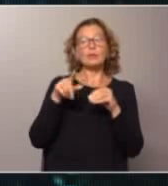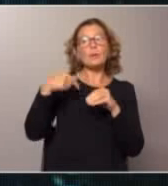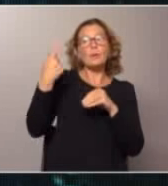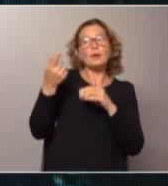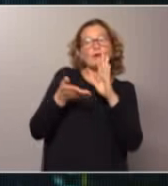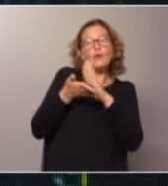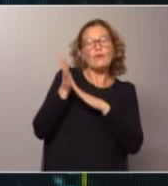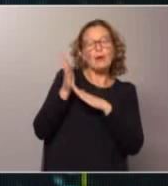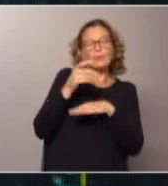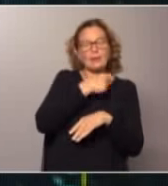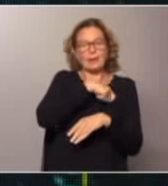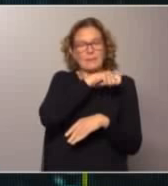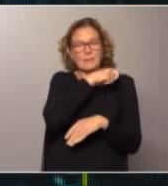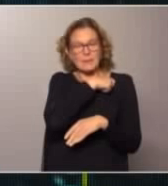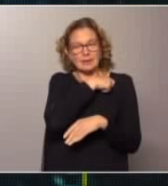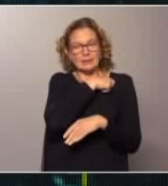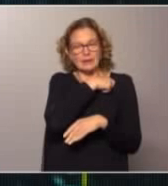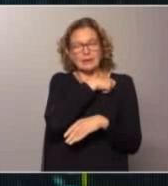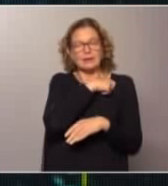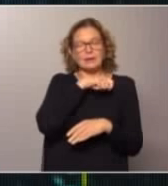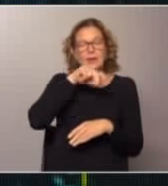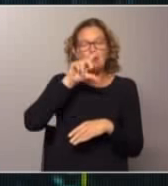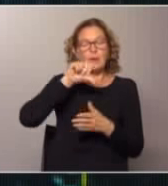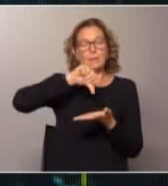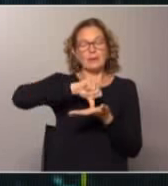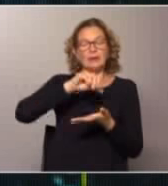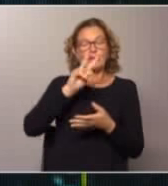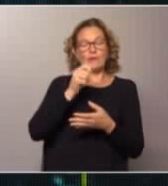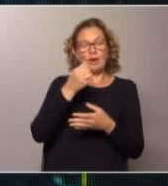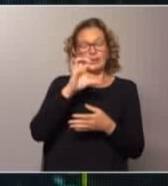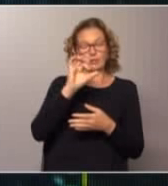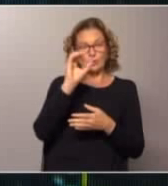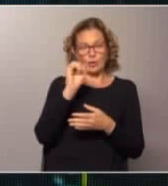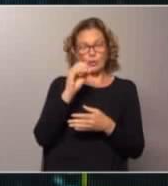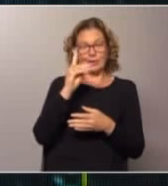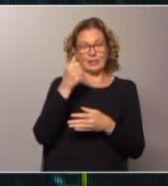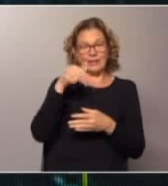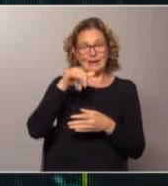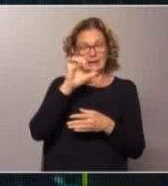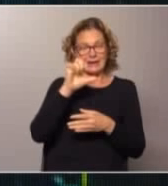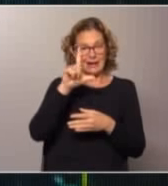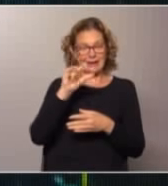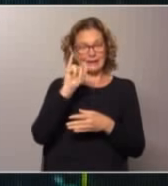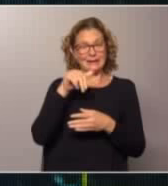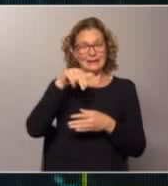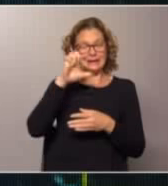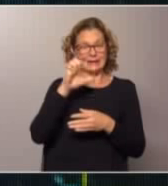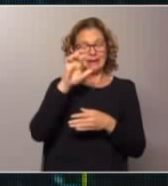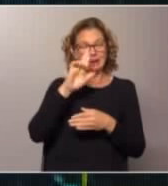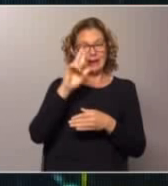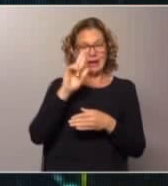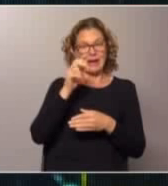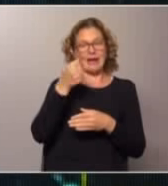vamos a irnos a españa hasta mi país vasco para conversar con daniel y nena innerarity doctor en filosofía